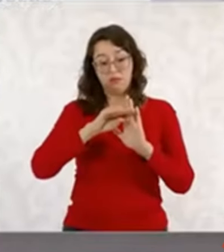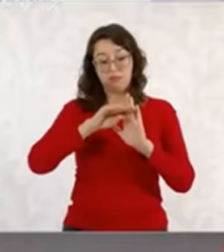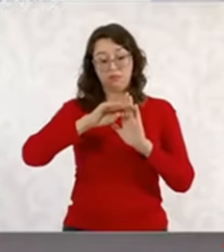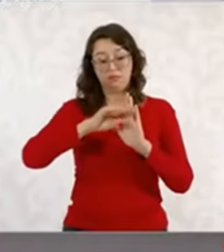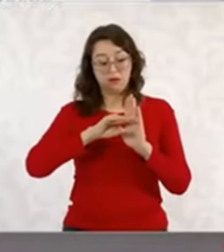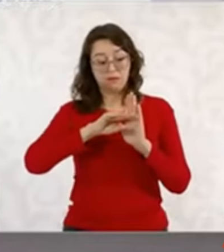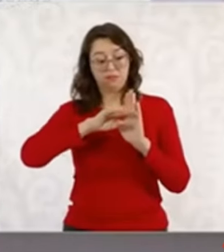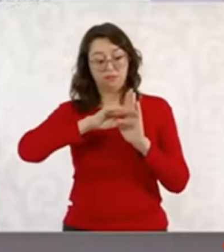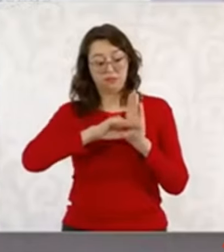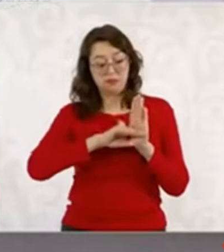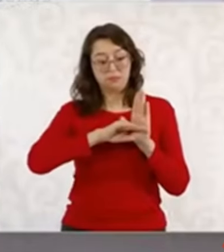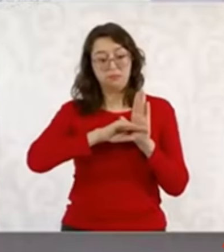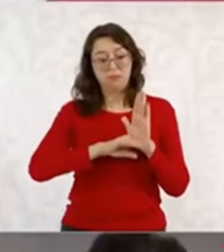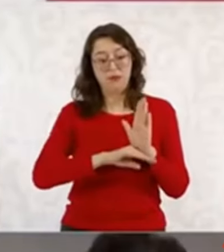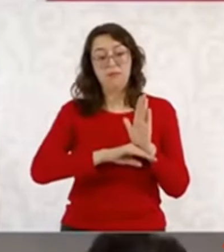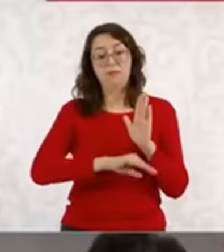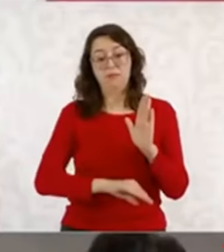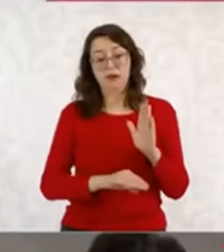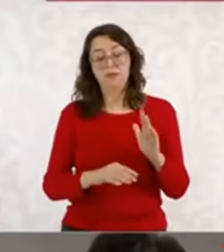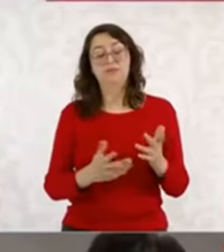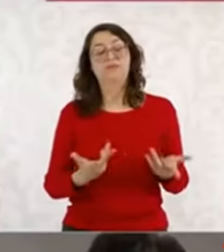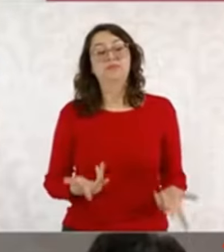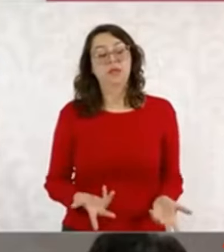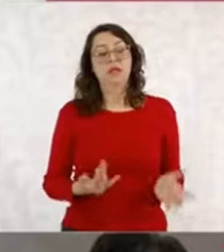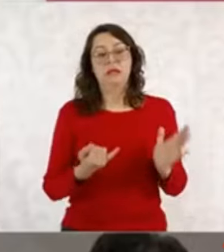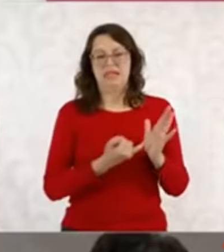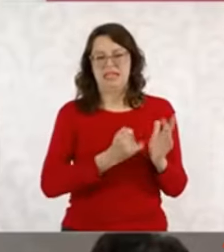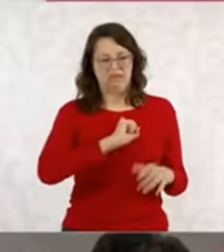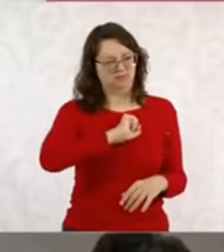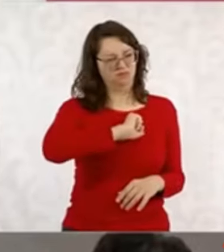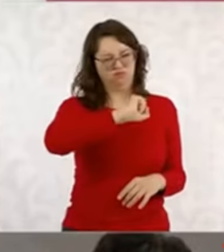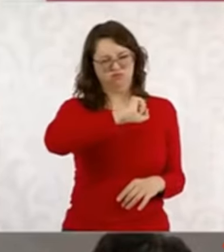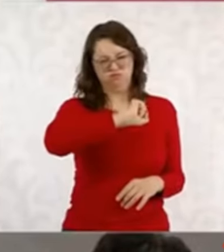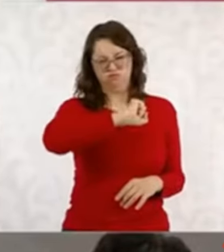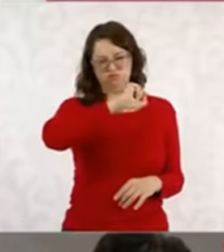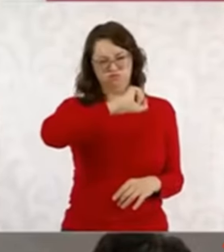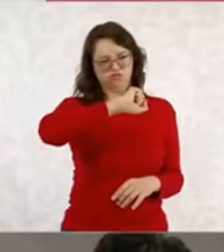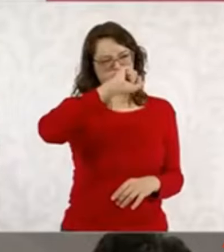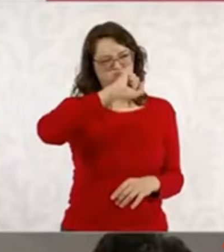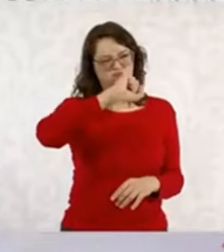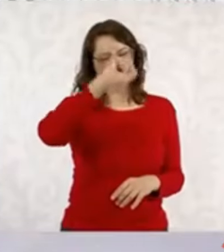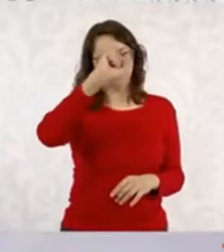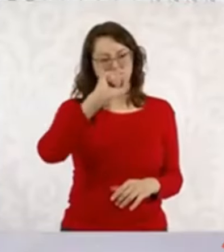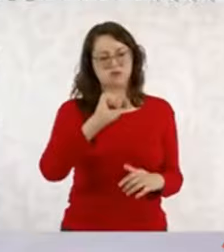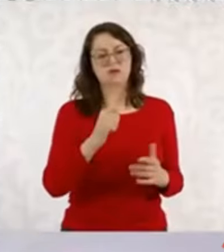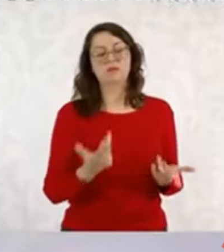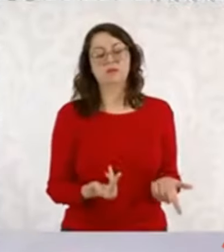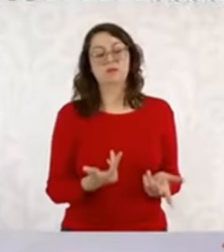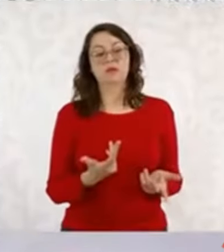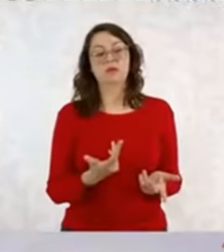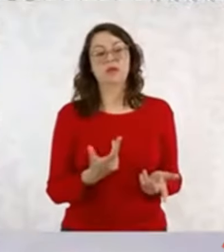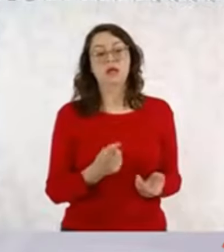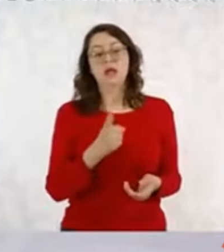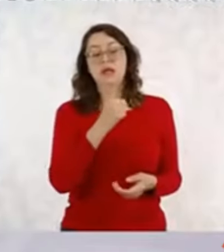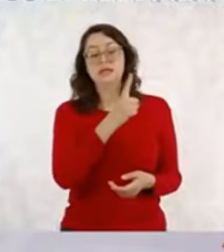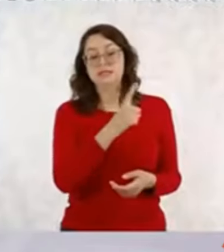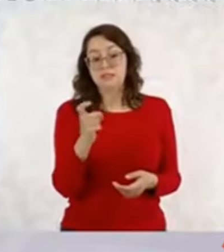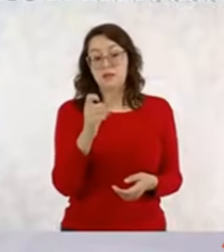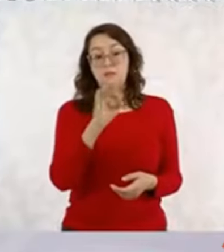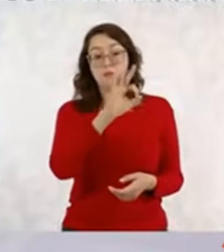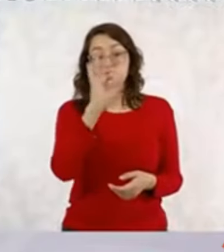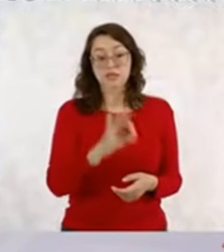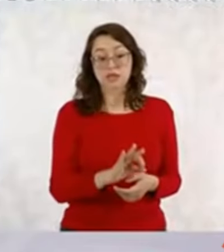menos. Había inflación muy alta, aquí la inflación llegaba hasta más de